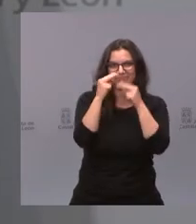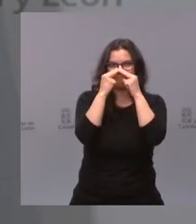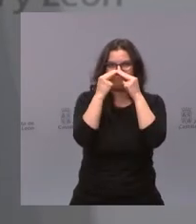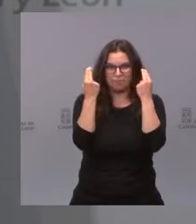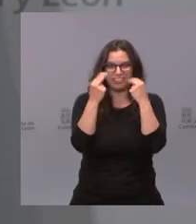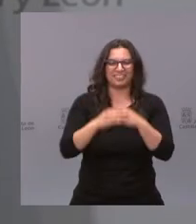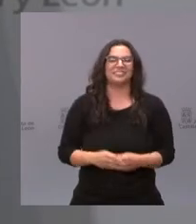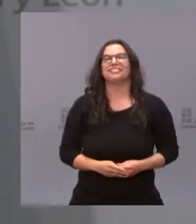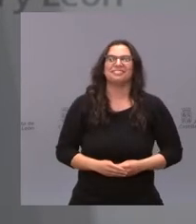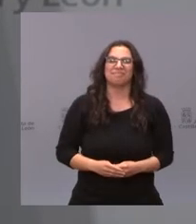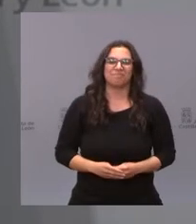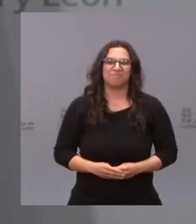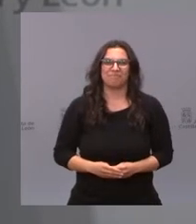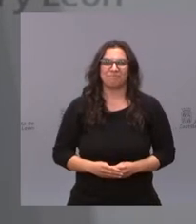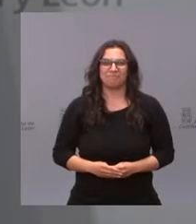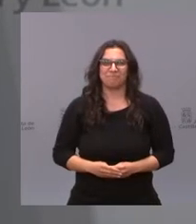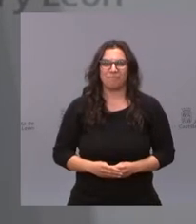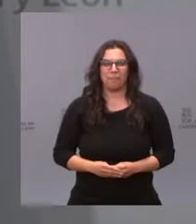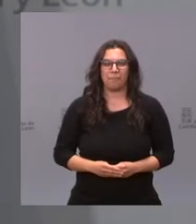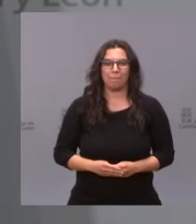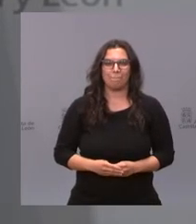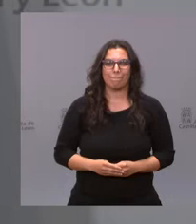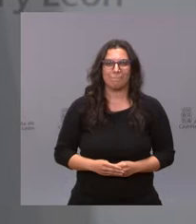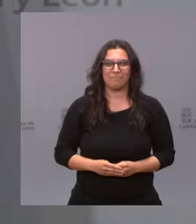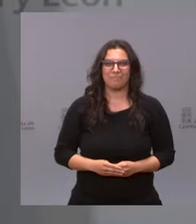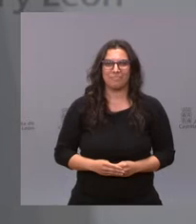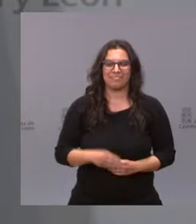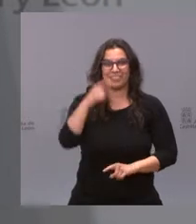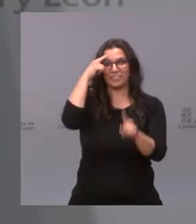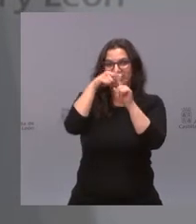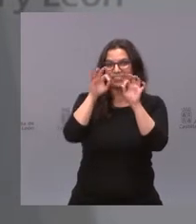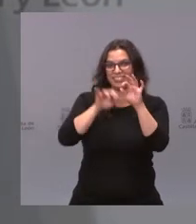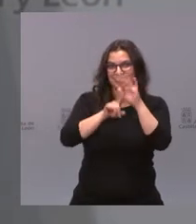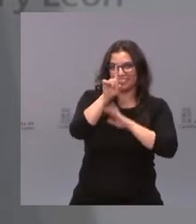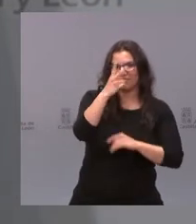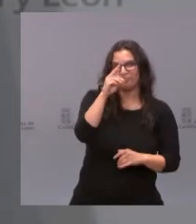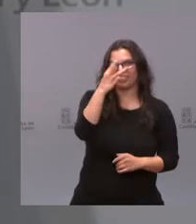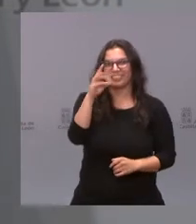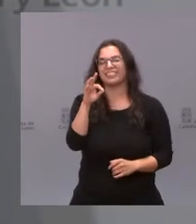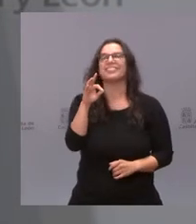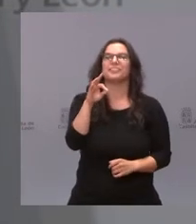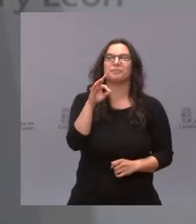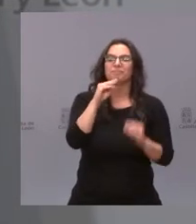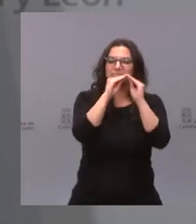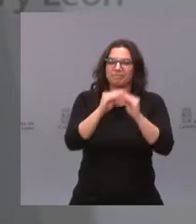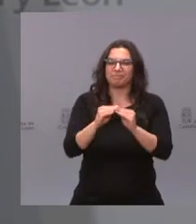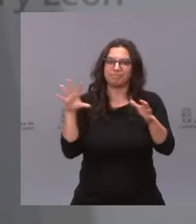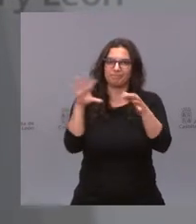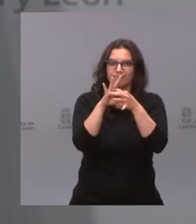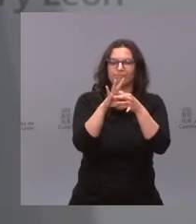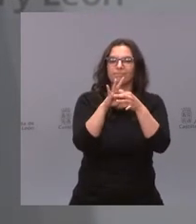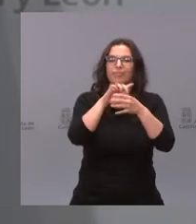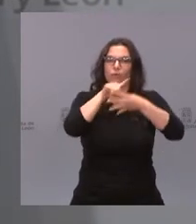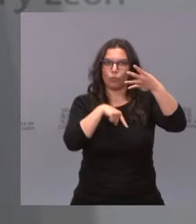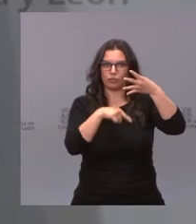semana. Y estos objetivos de desarrollo 2030 se van a articular en torno a cuatro ejes. El primero de